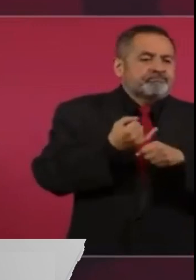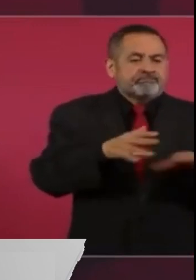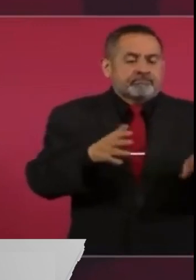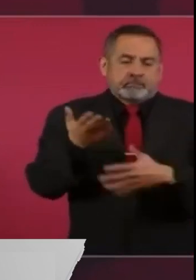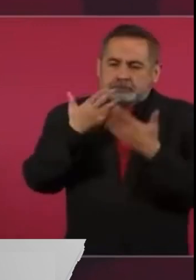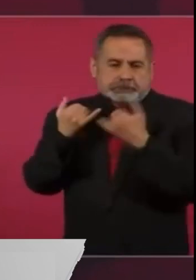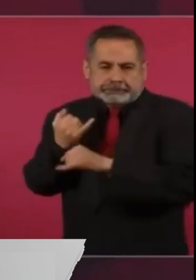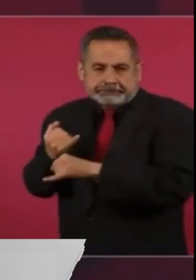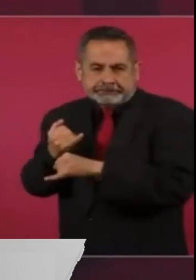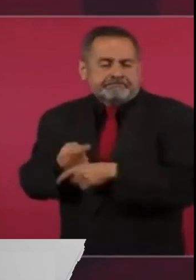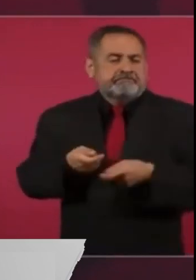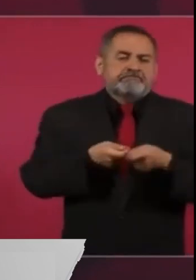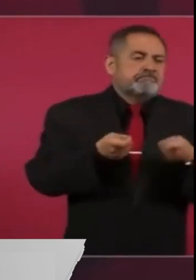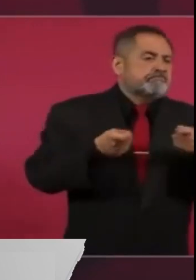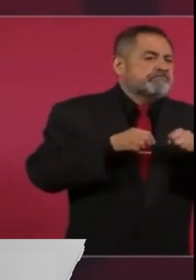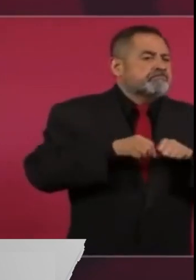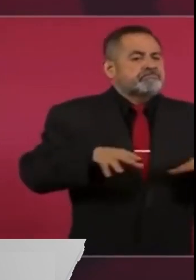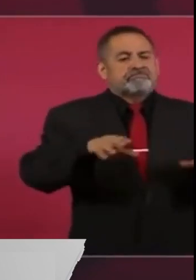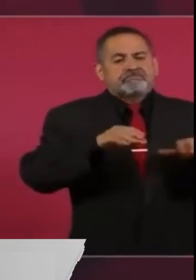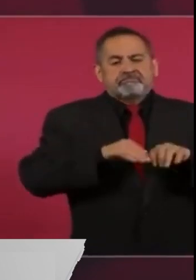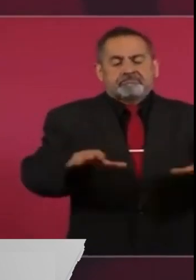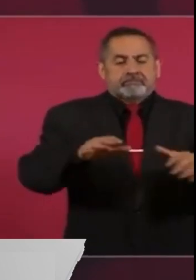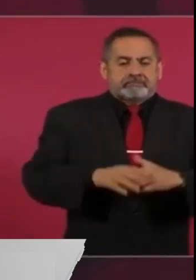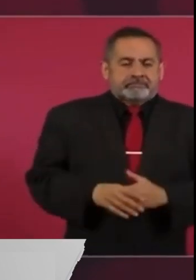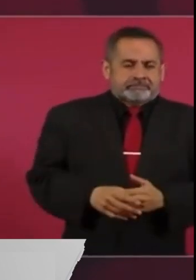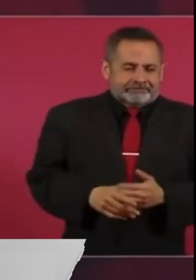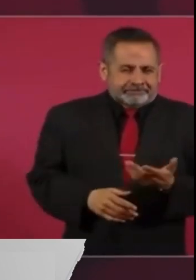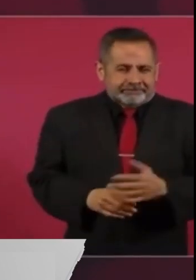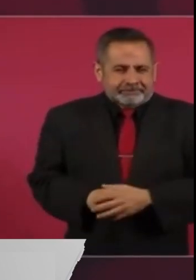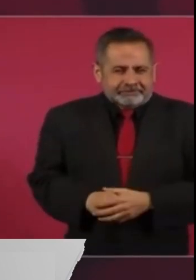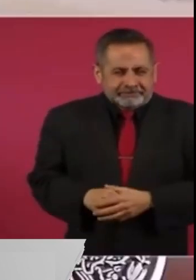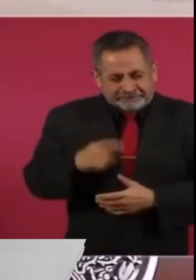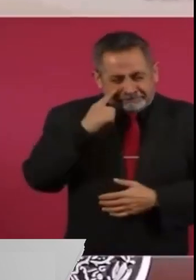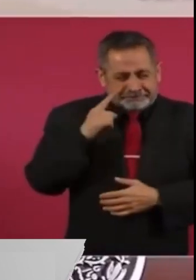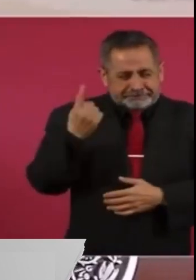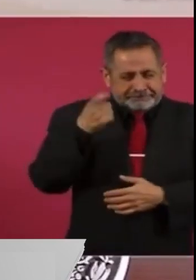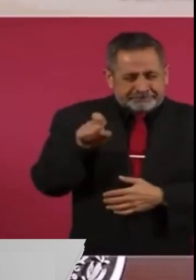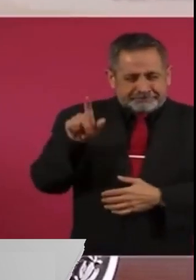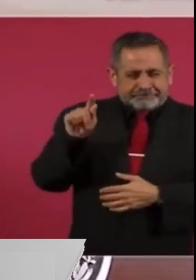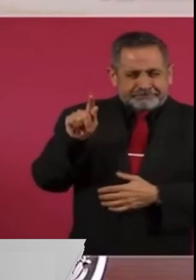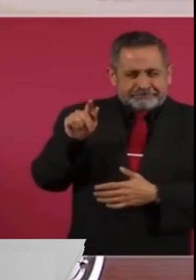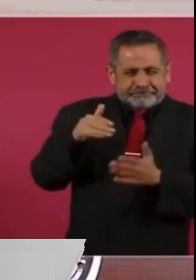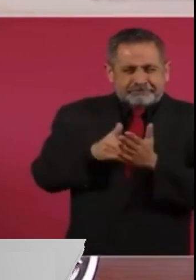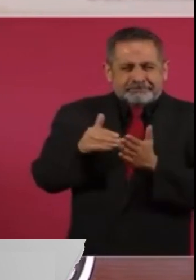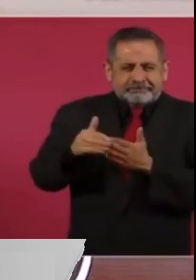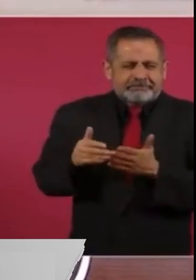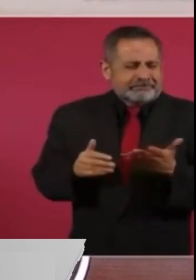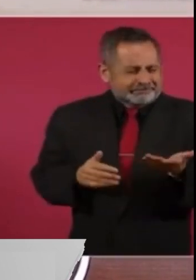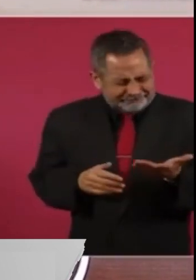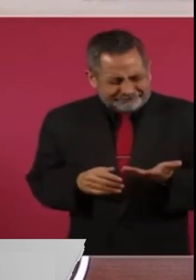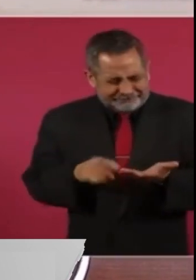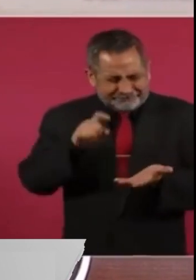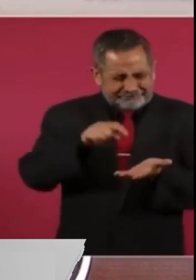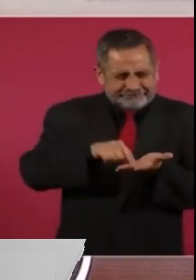O sea, ahorita viene esa mención de 170 millones